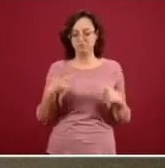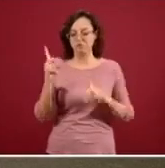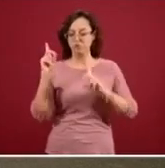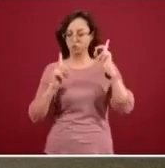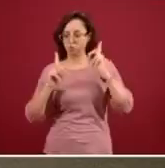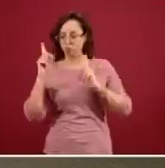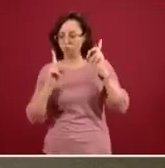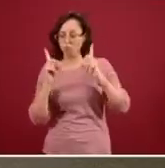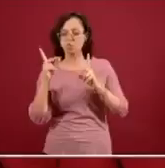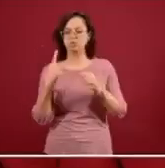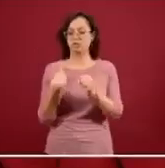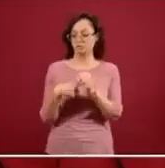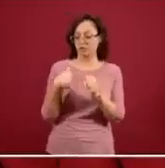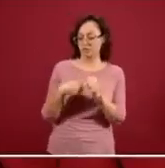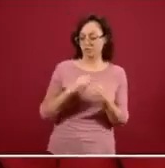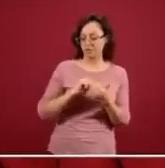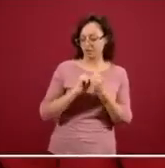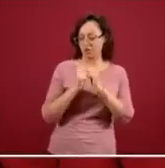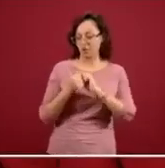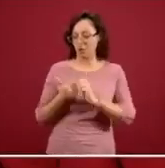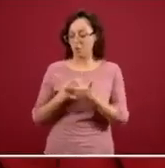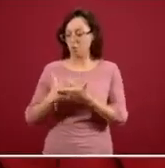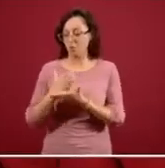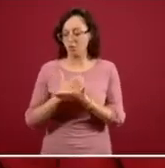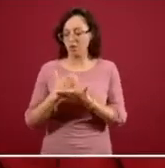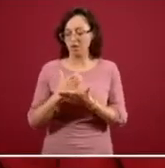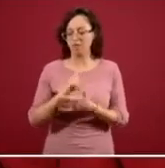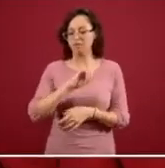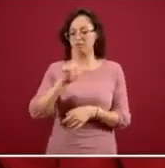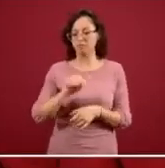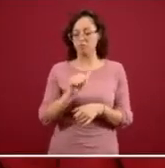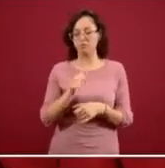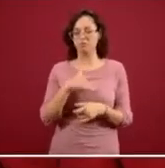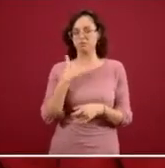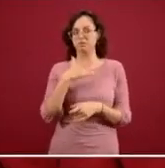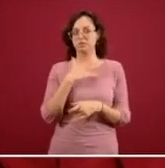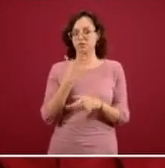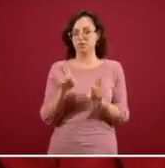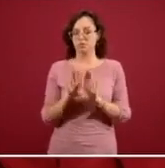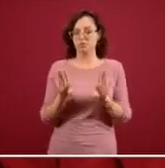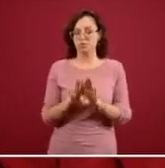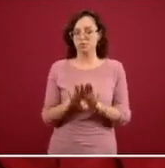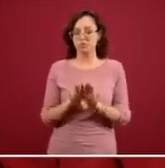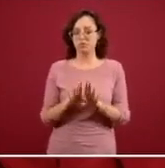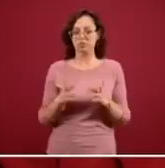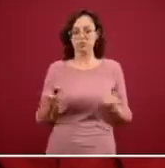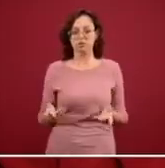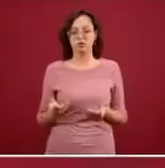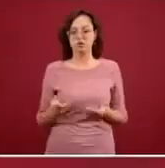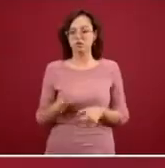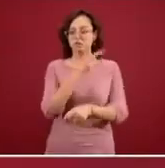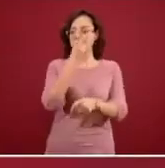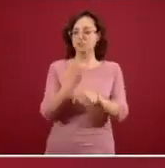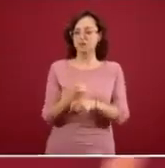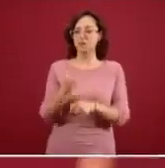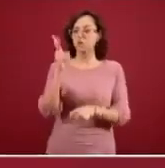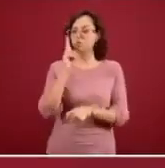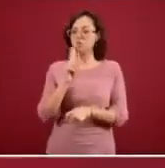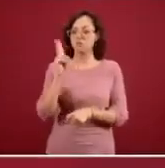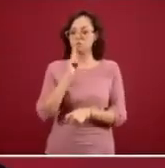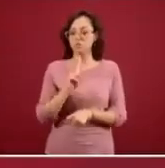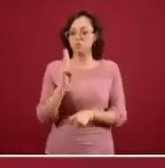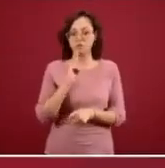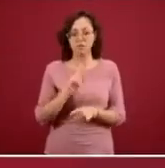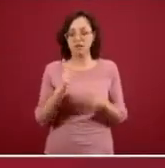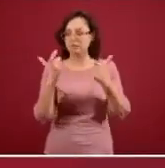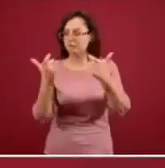inquietud, personas que han padecido COVID en algunos hospitales públicos y que han dicho, es que no tienen dinero para hacerme la segunda prueba. Falso,